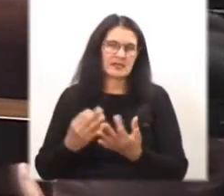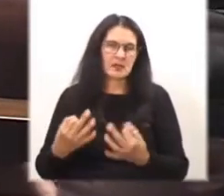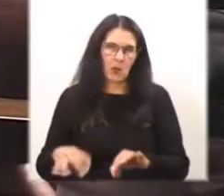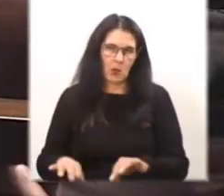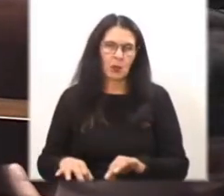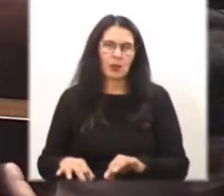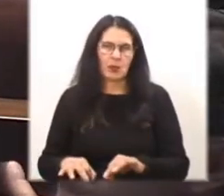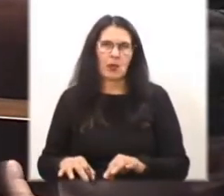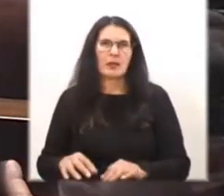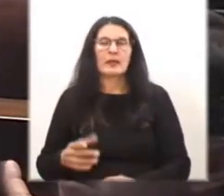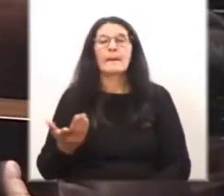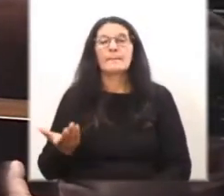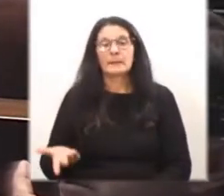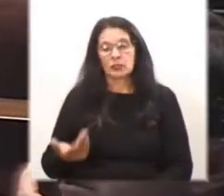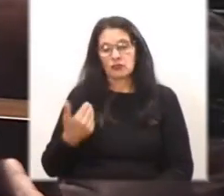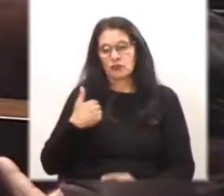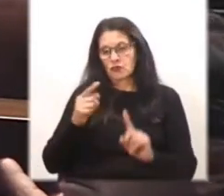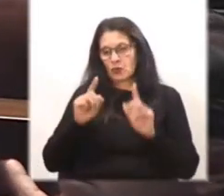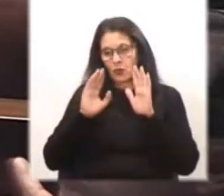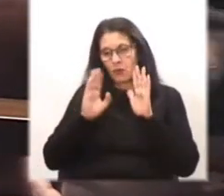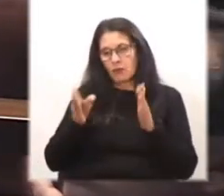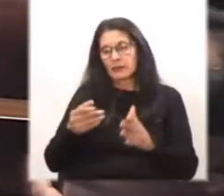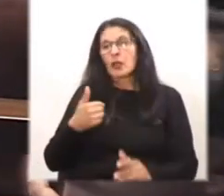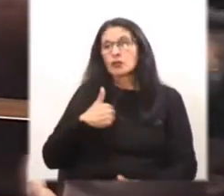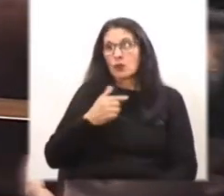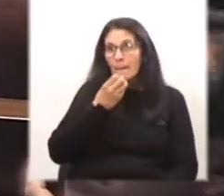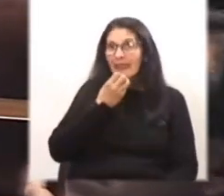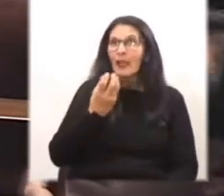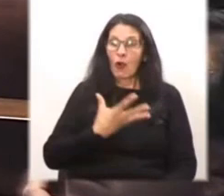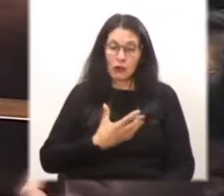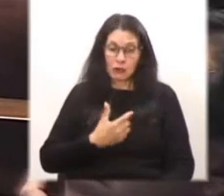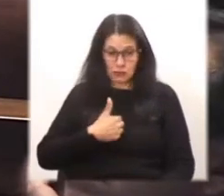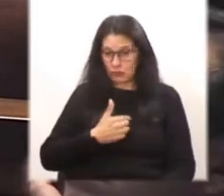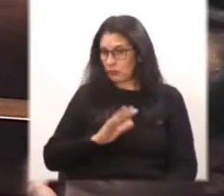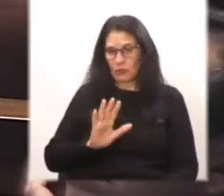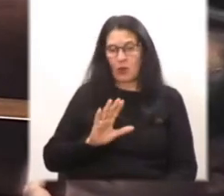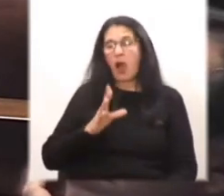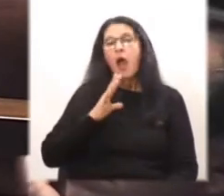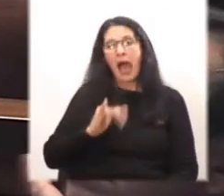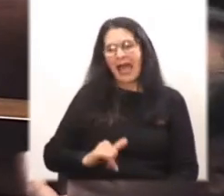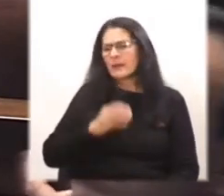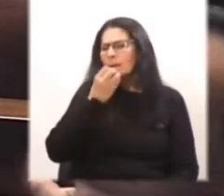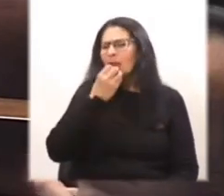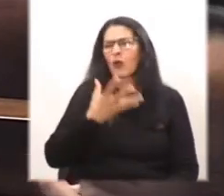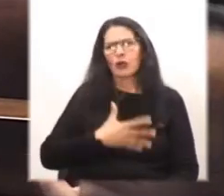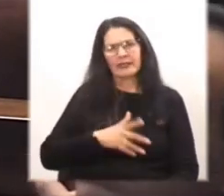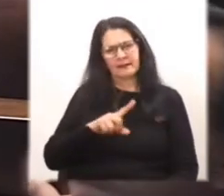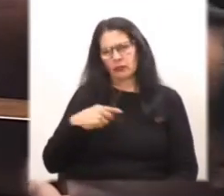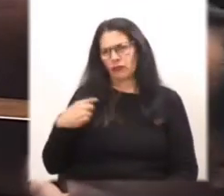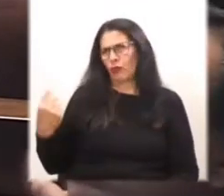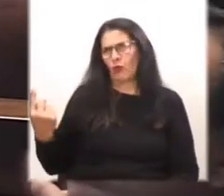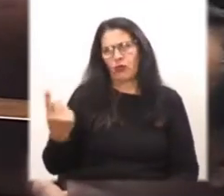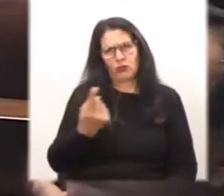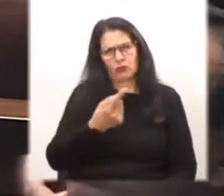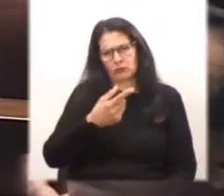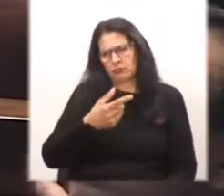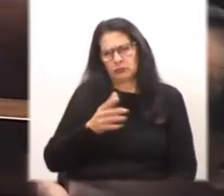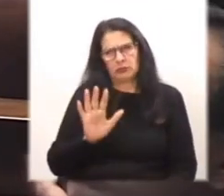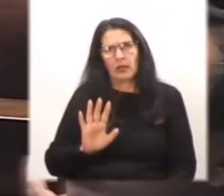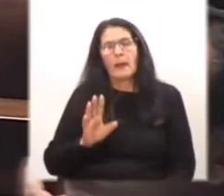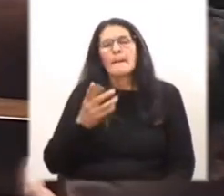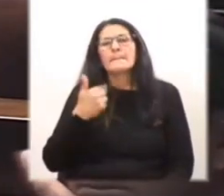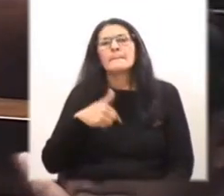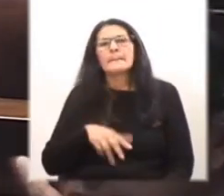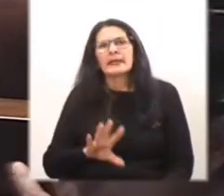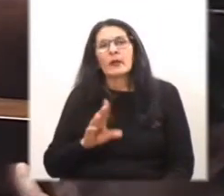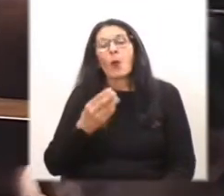no pongo el foco en que yo soy mejor. Yo creo que hay mejores en todos lados. El problema es que cuando